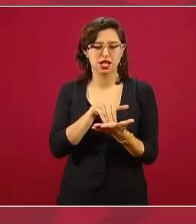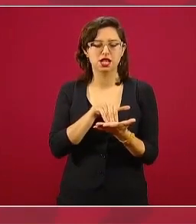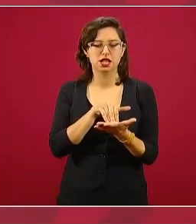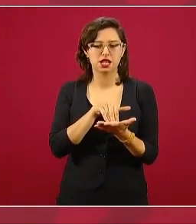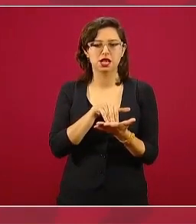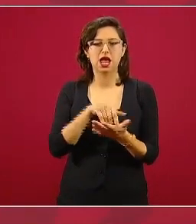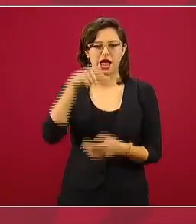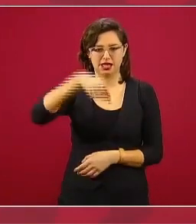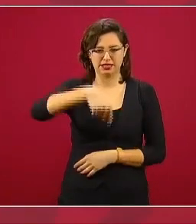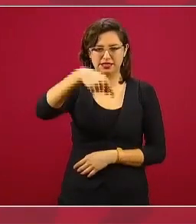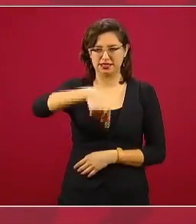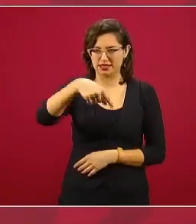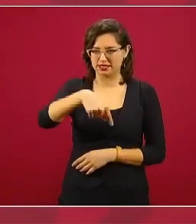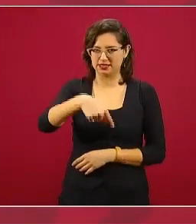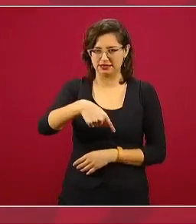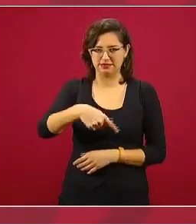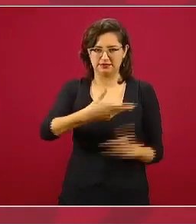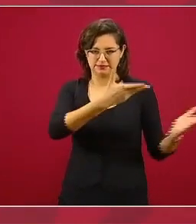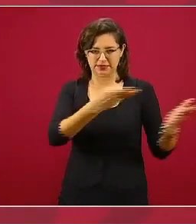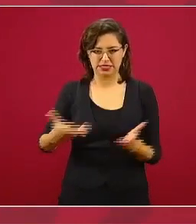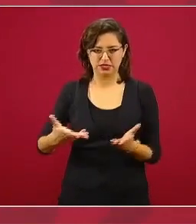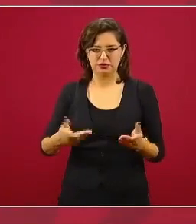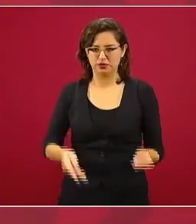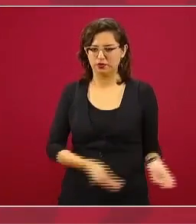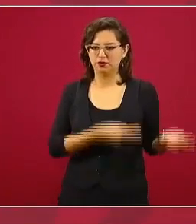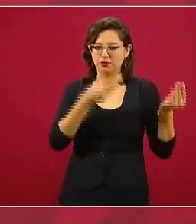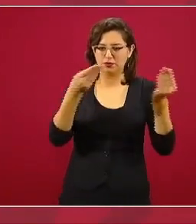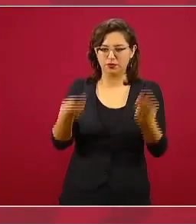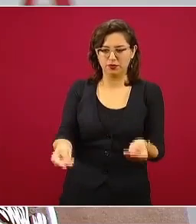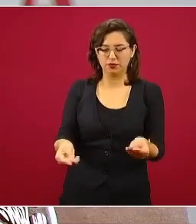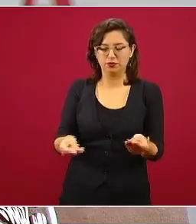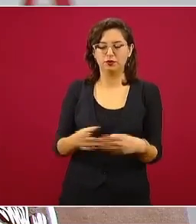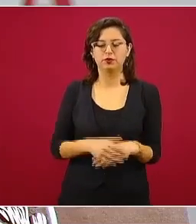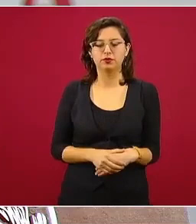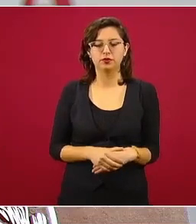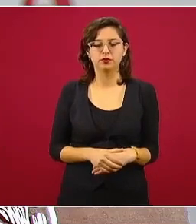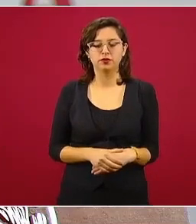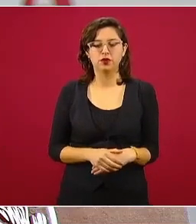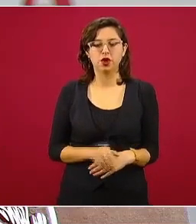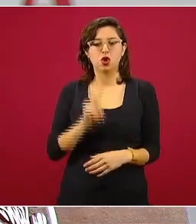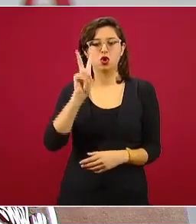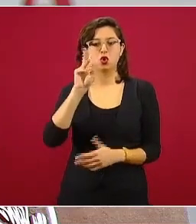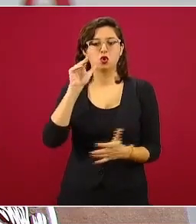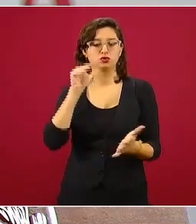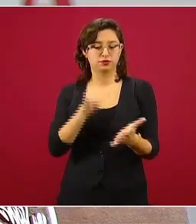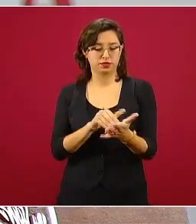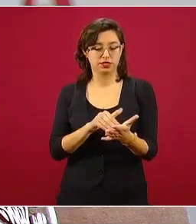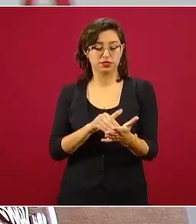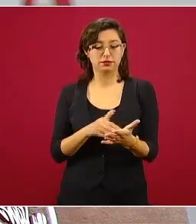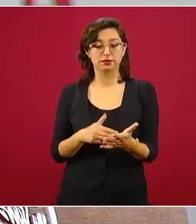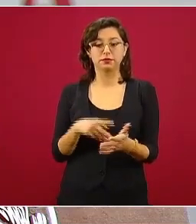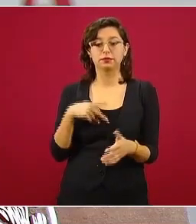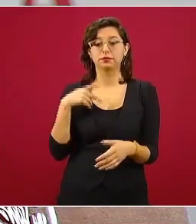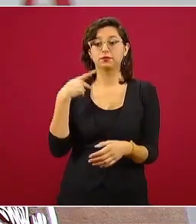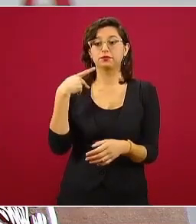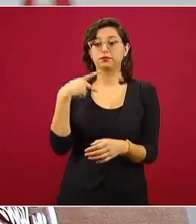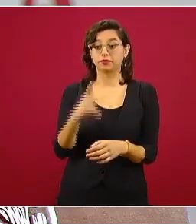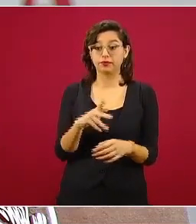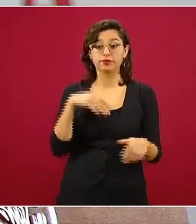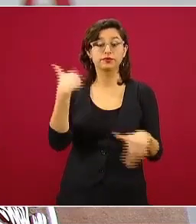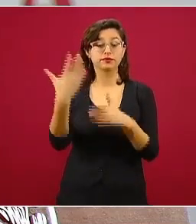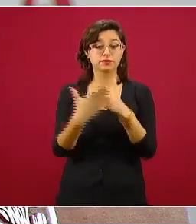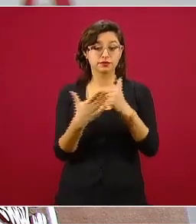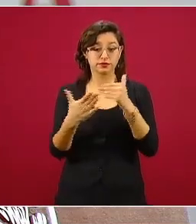entregó aquí, ¿se acuerdan ustedes? 2,000, pero en total van a